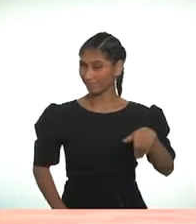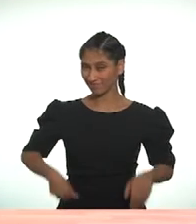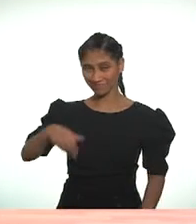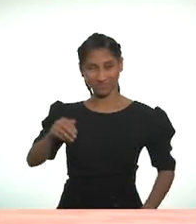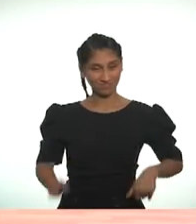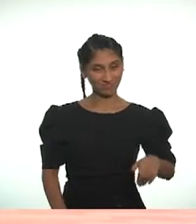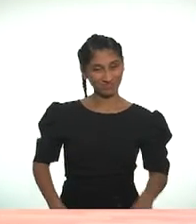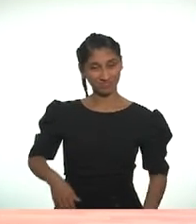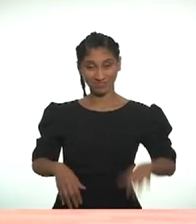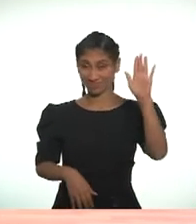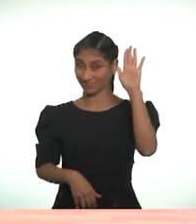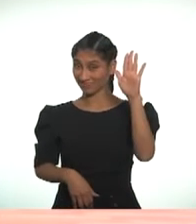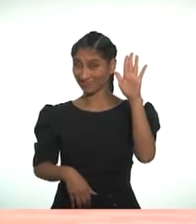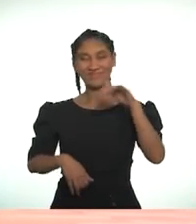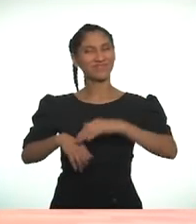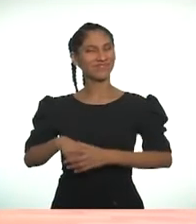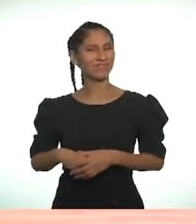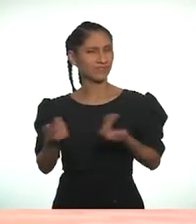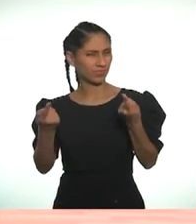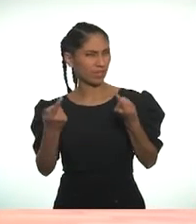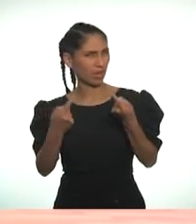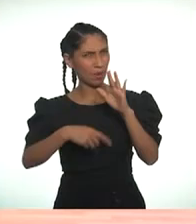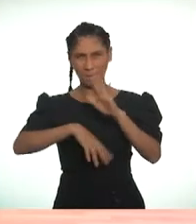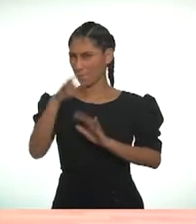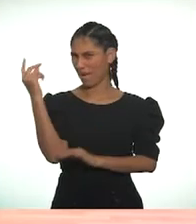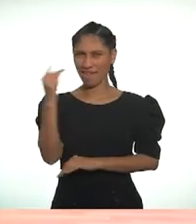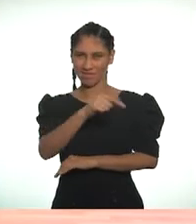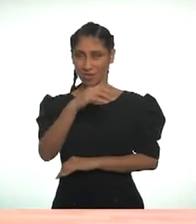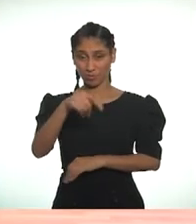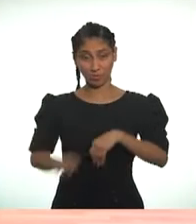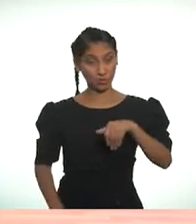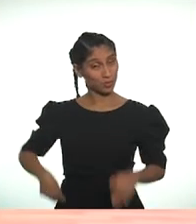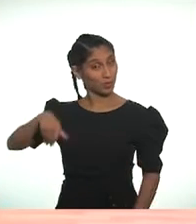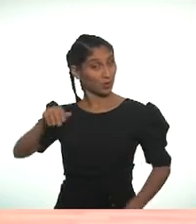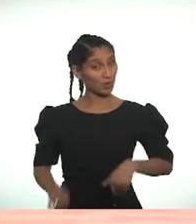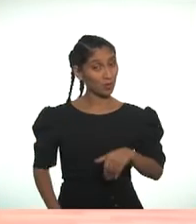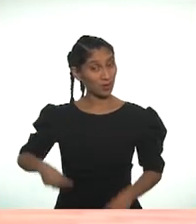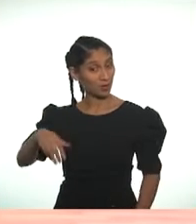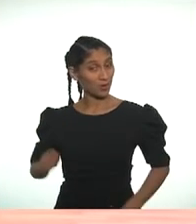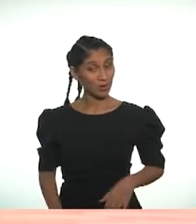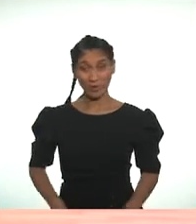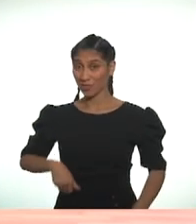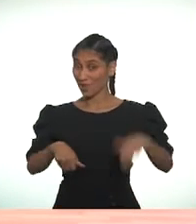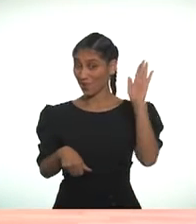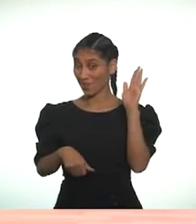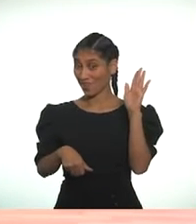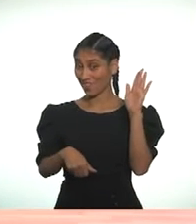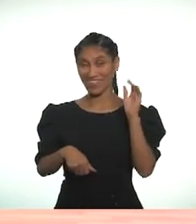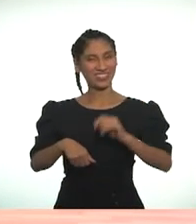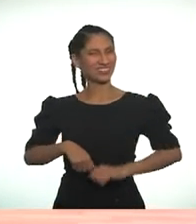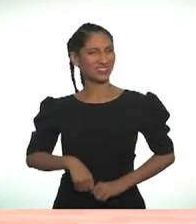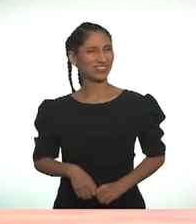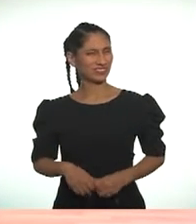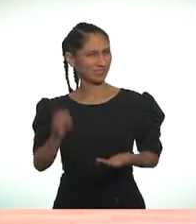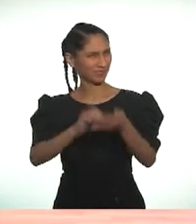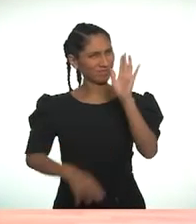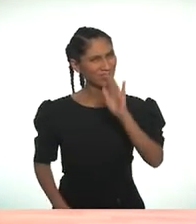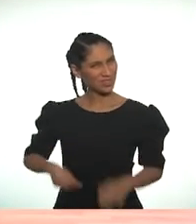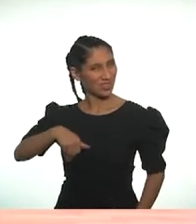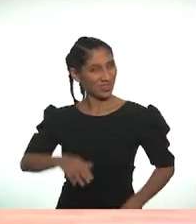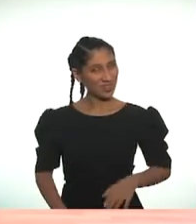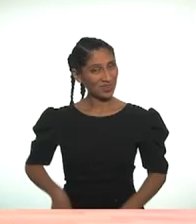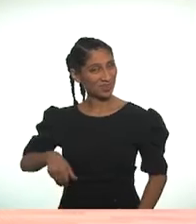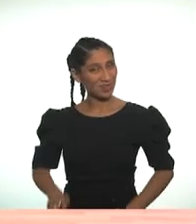no como rocoto. Vamos a acelerarlo un poquito más. Yo no como rocoto. Un poco